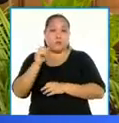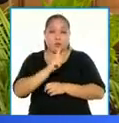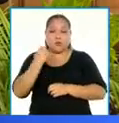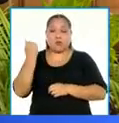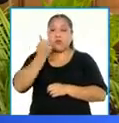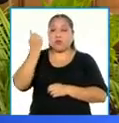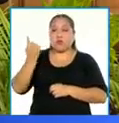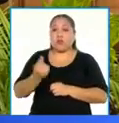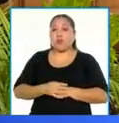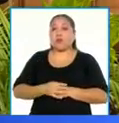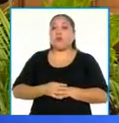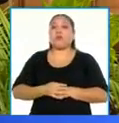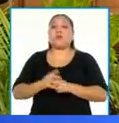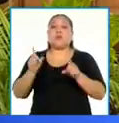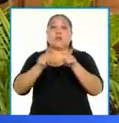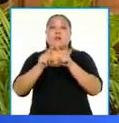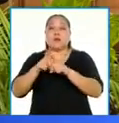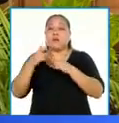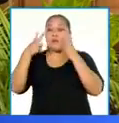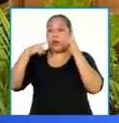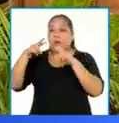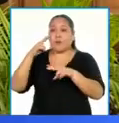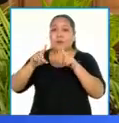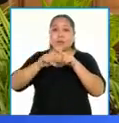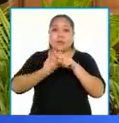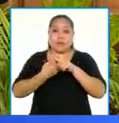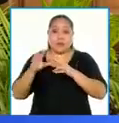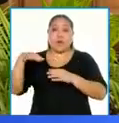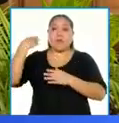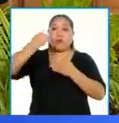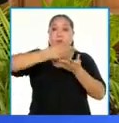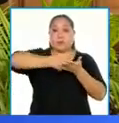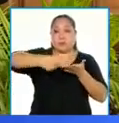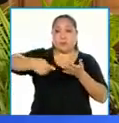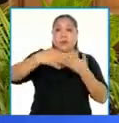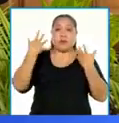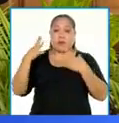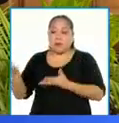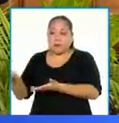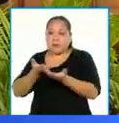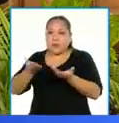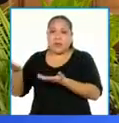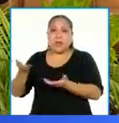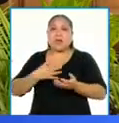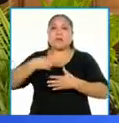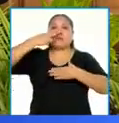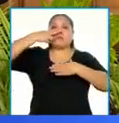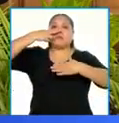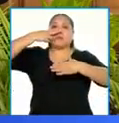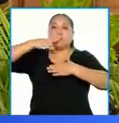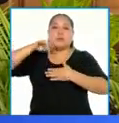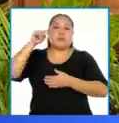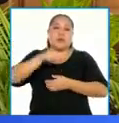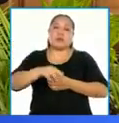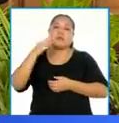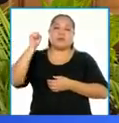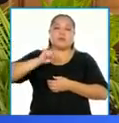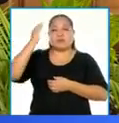tener a partir del inicio de la próxima semana oxígeno, y eso estamos seguros que